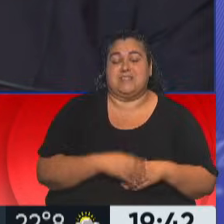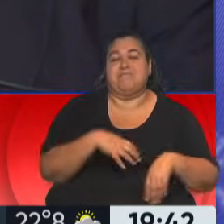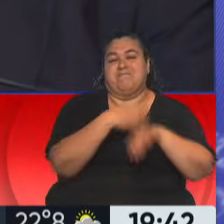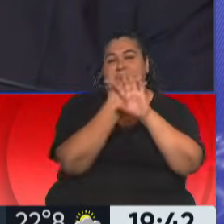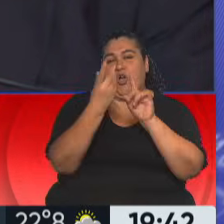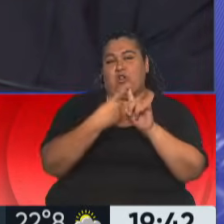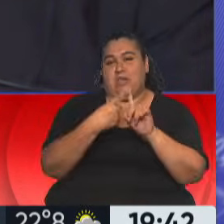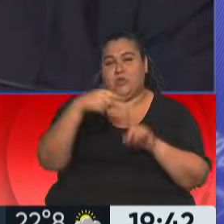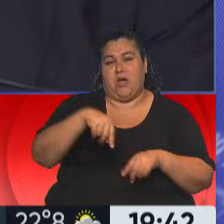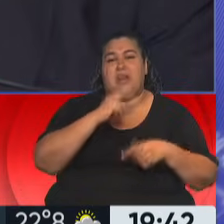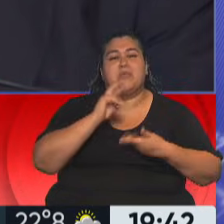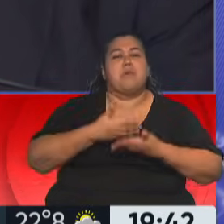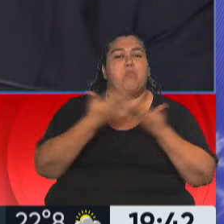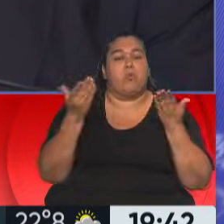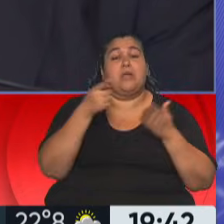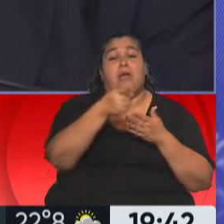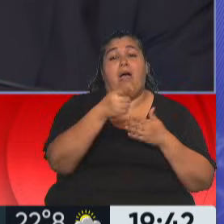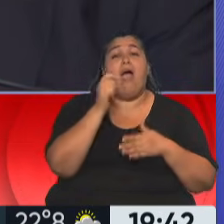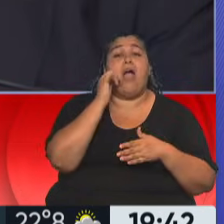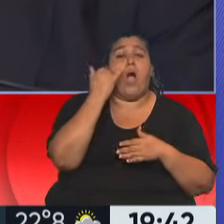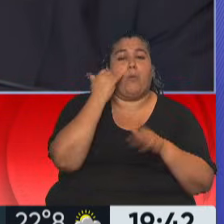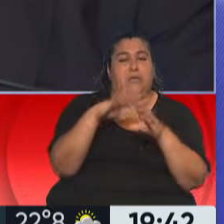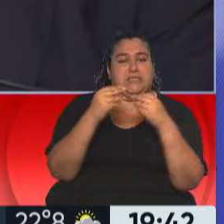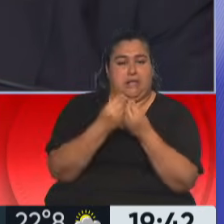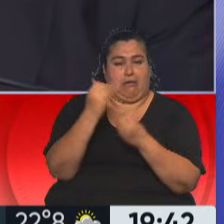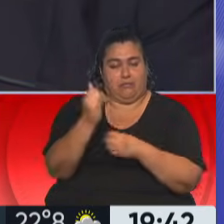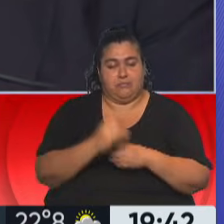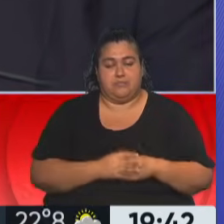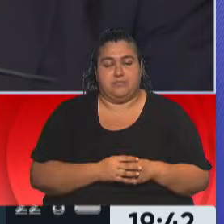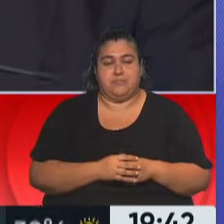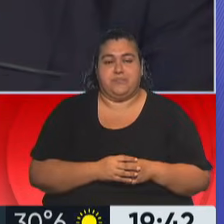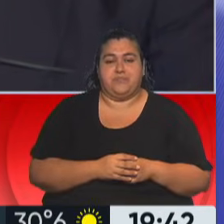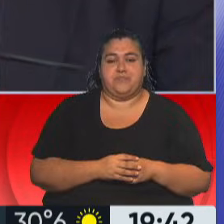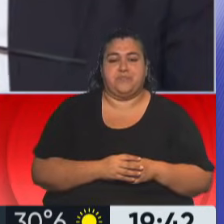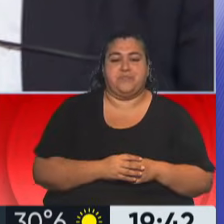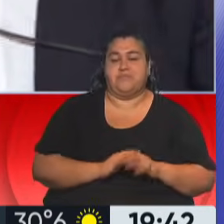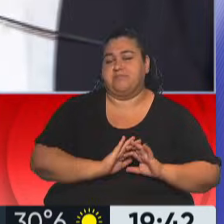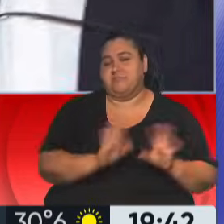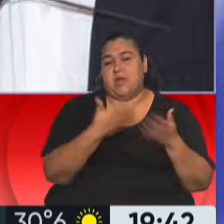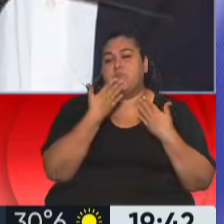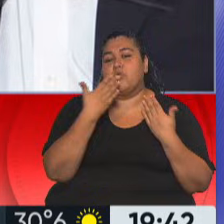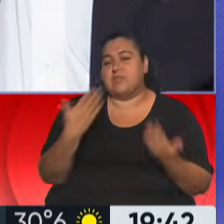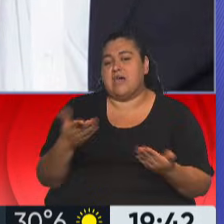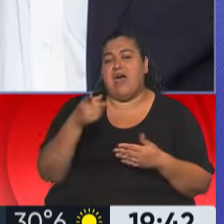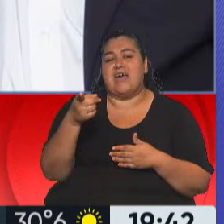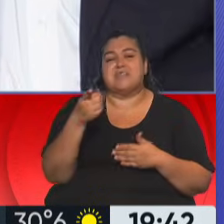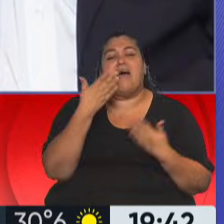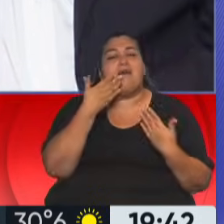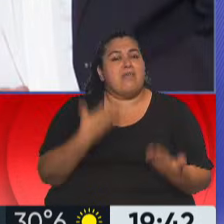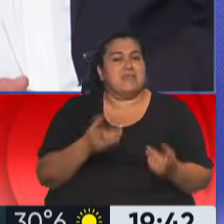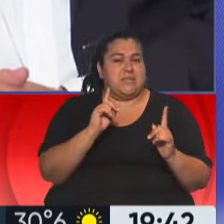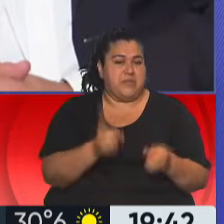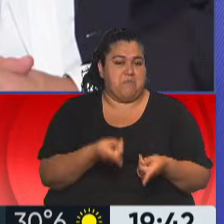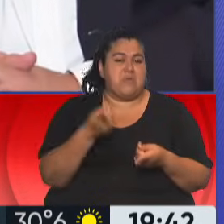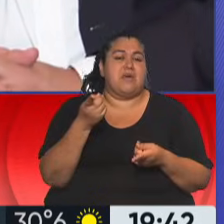pública y gracias. Gabriel, cerrás vos desde allí. Bueno, muchísimas gracias, agradecer y